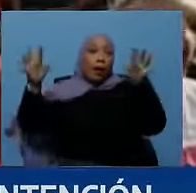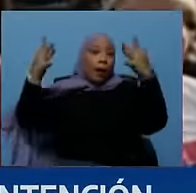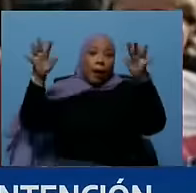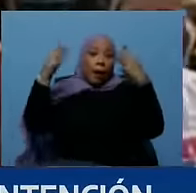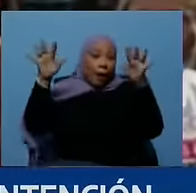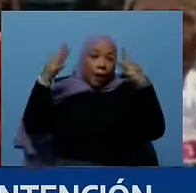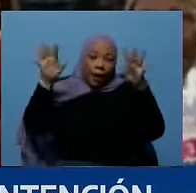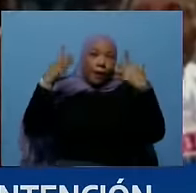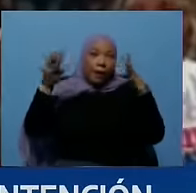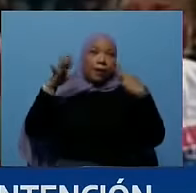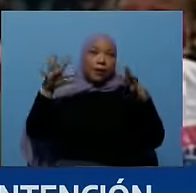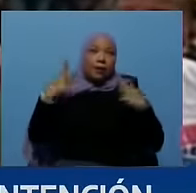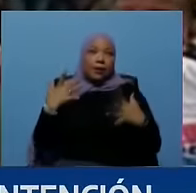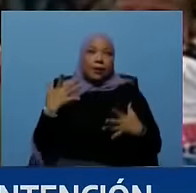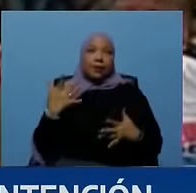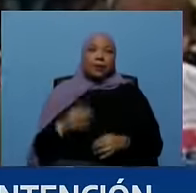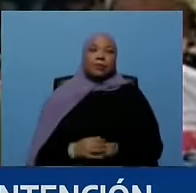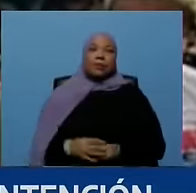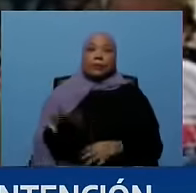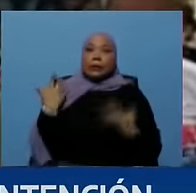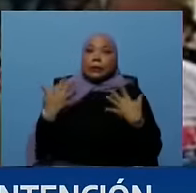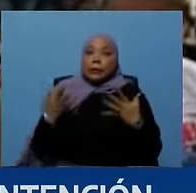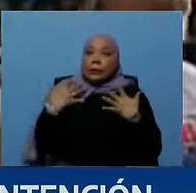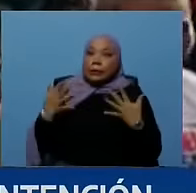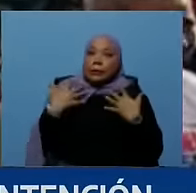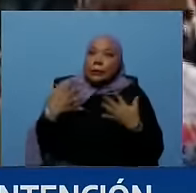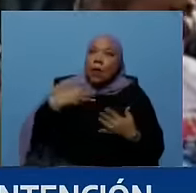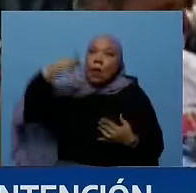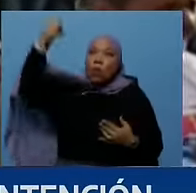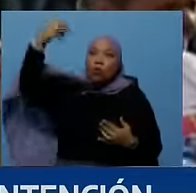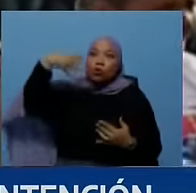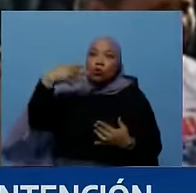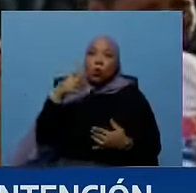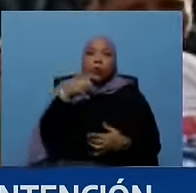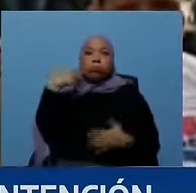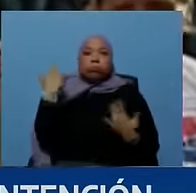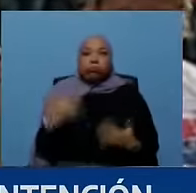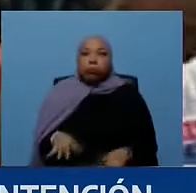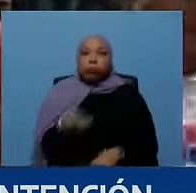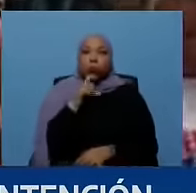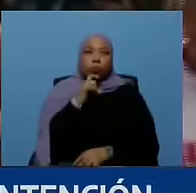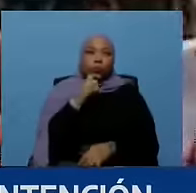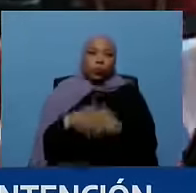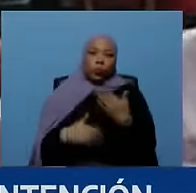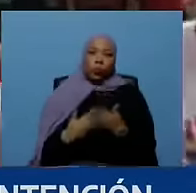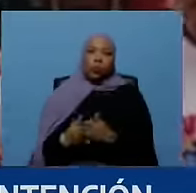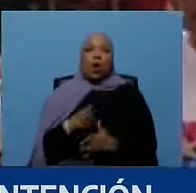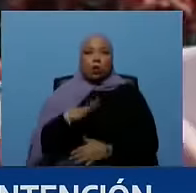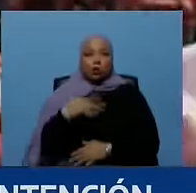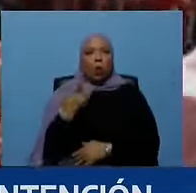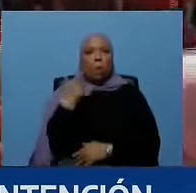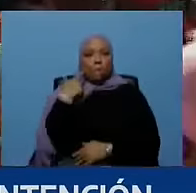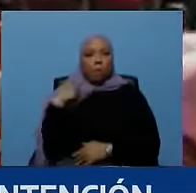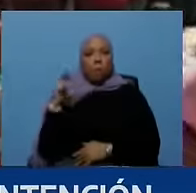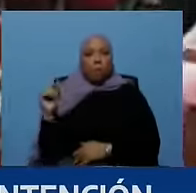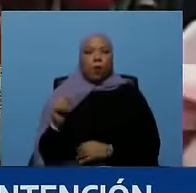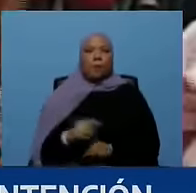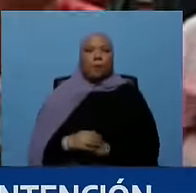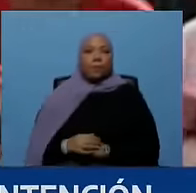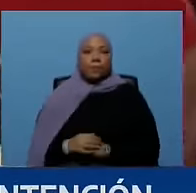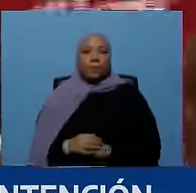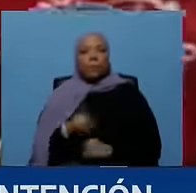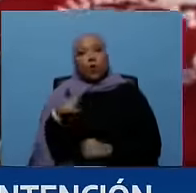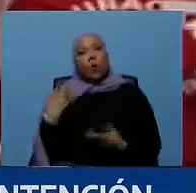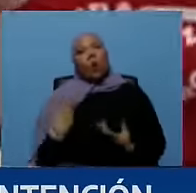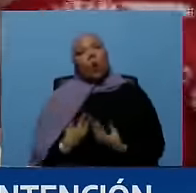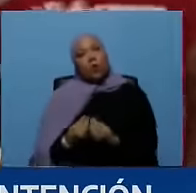se me están quemando las posaderas aquí. Vamos a caminar. Yo quiero ir hasta allá. Pero con